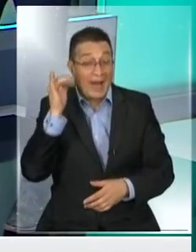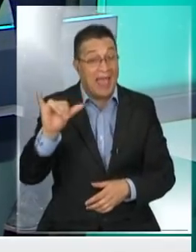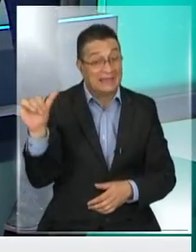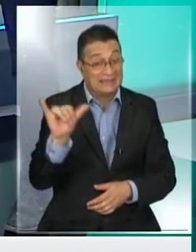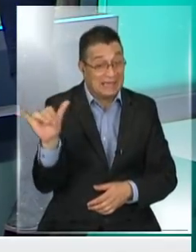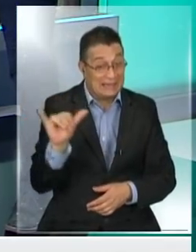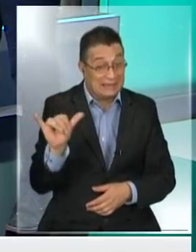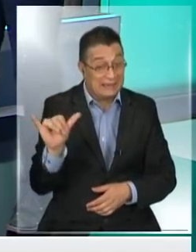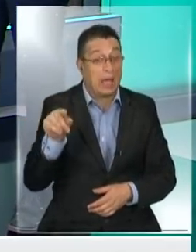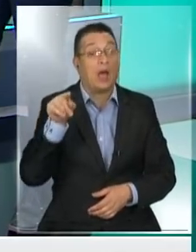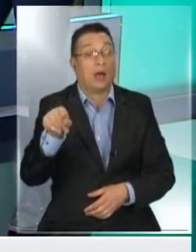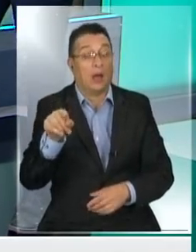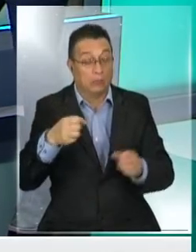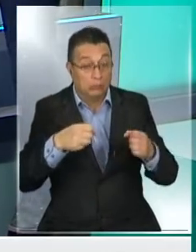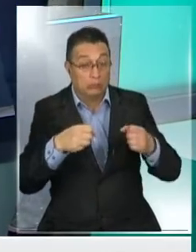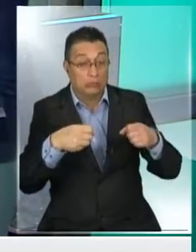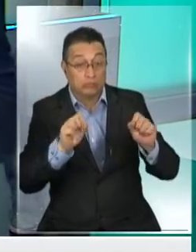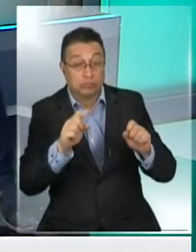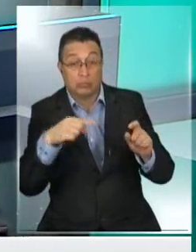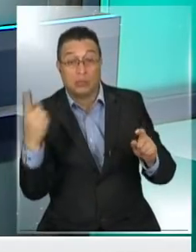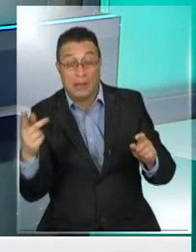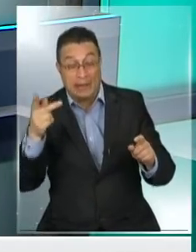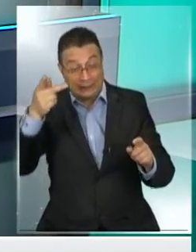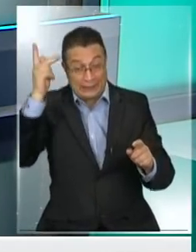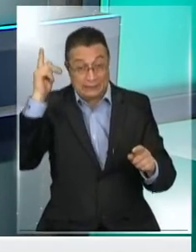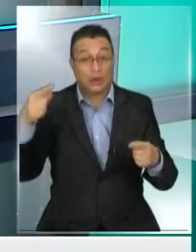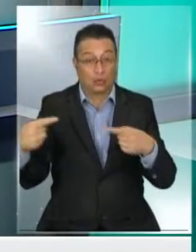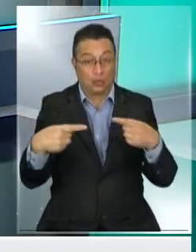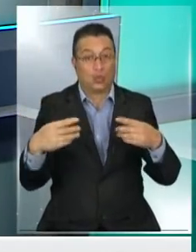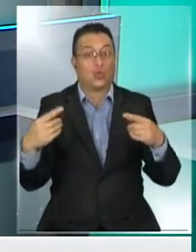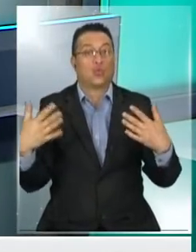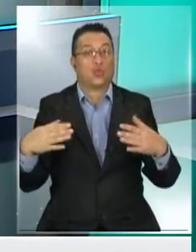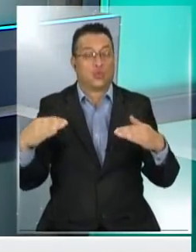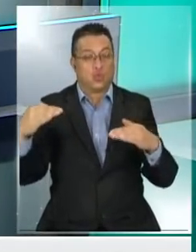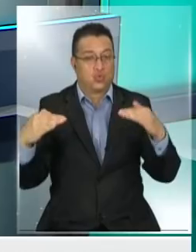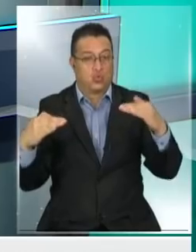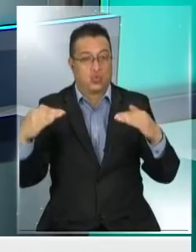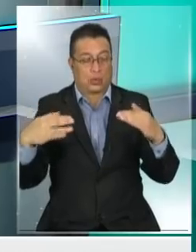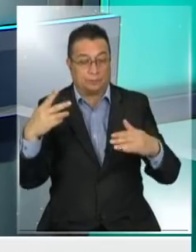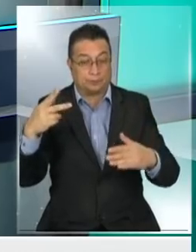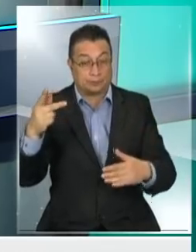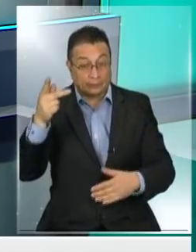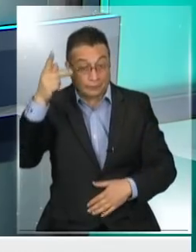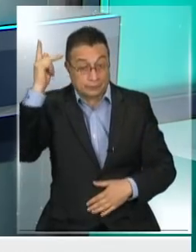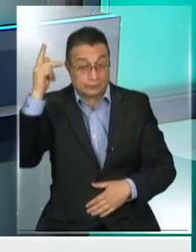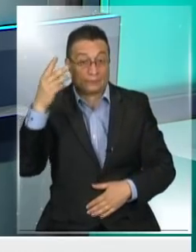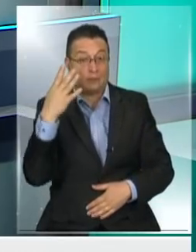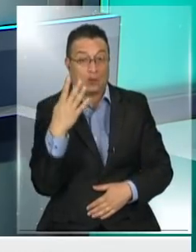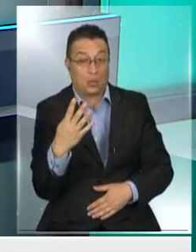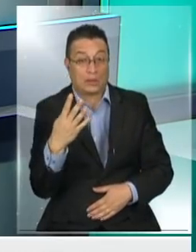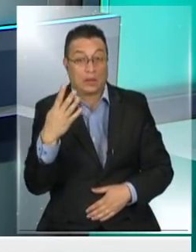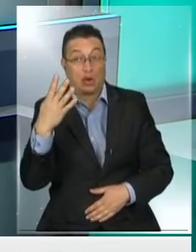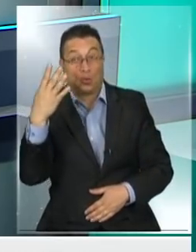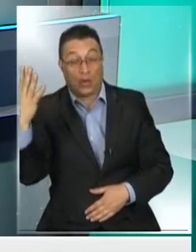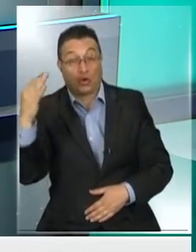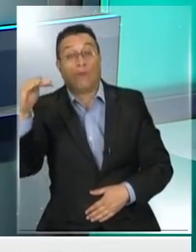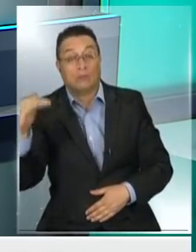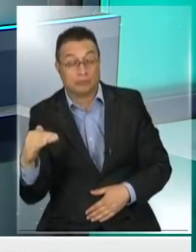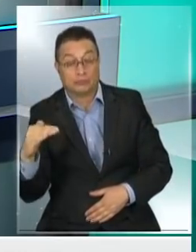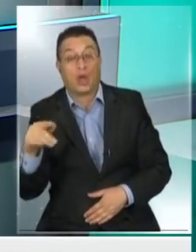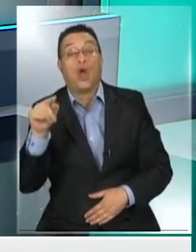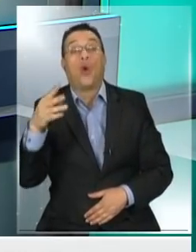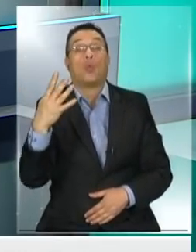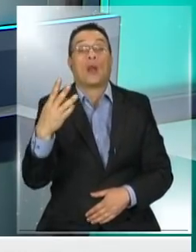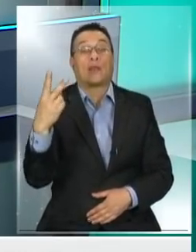Proboste pasara segunda vuelta con José Antonio Kast? Aquí se estrecha la pelea, porque Kast aparece 44 contra 40 frente a Boric,